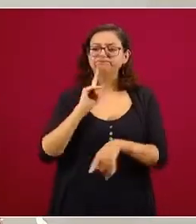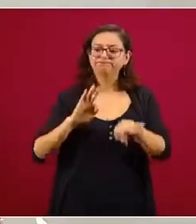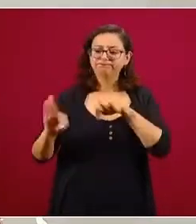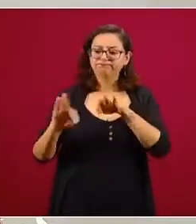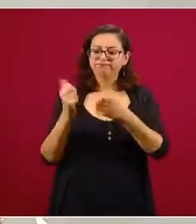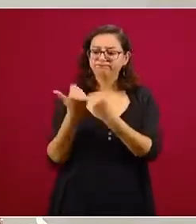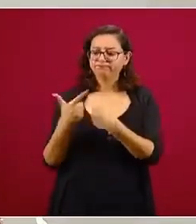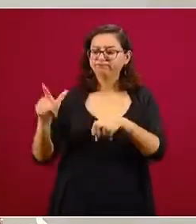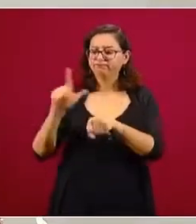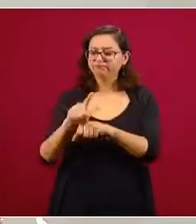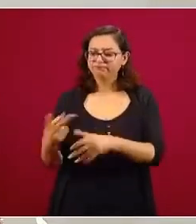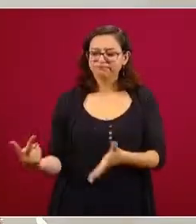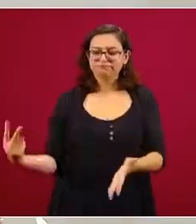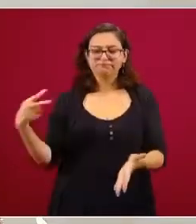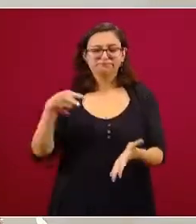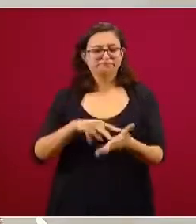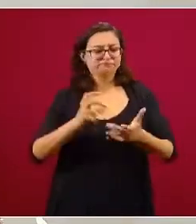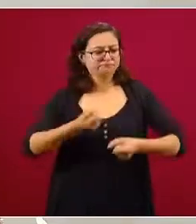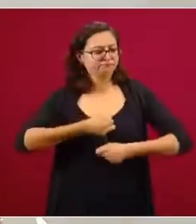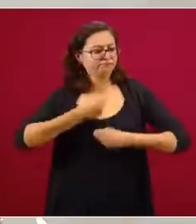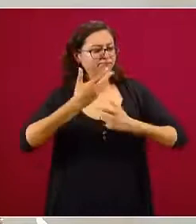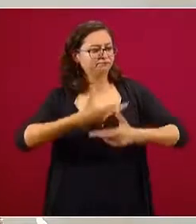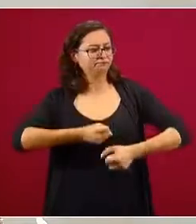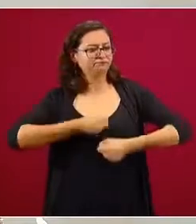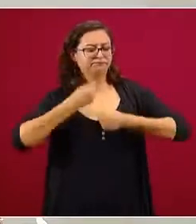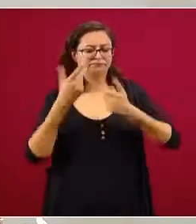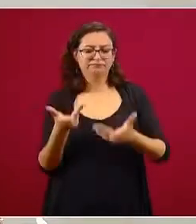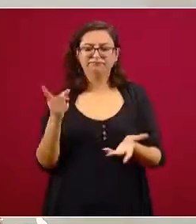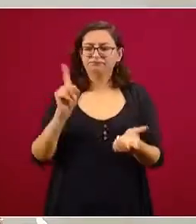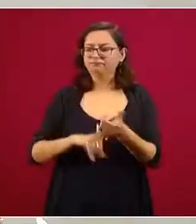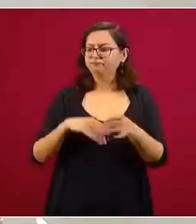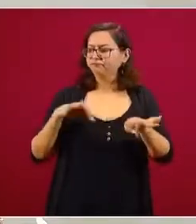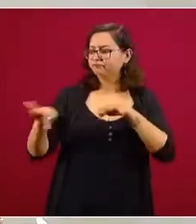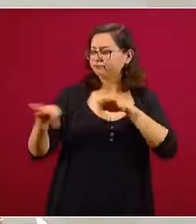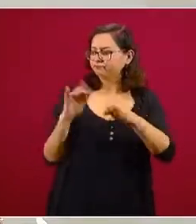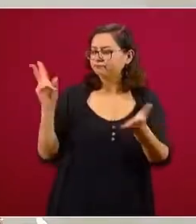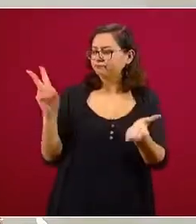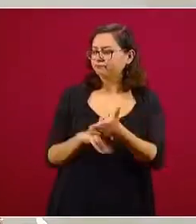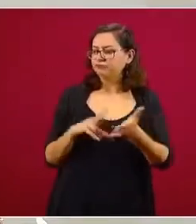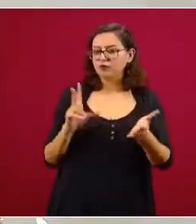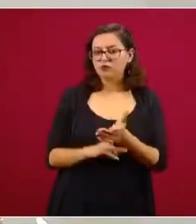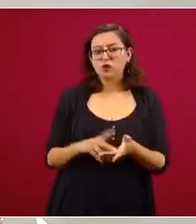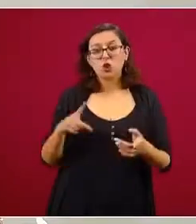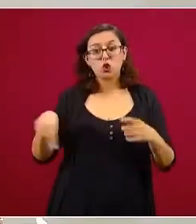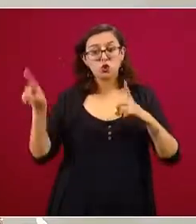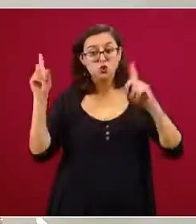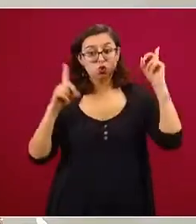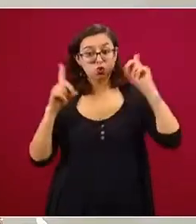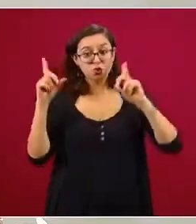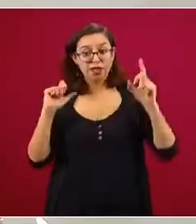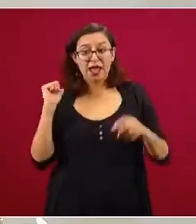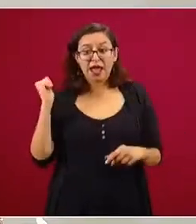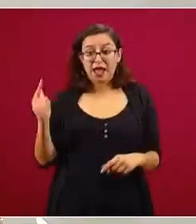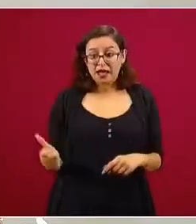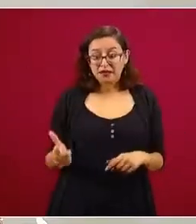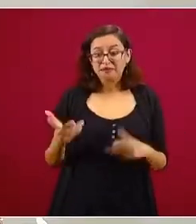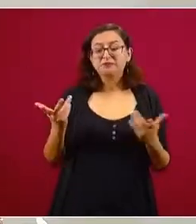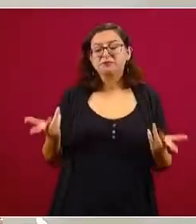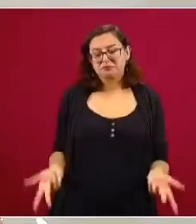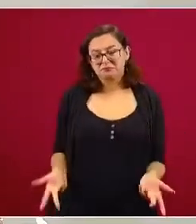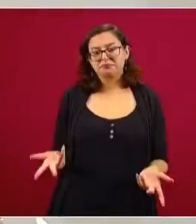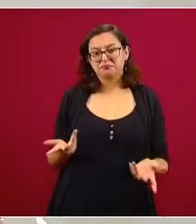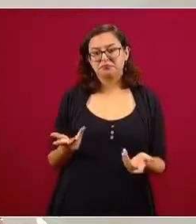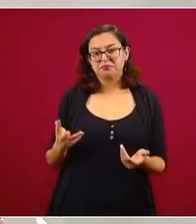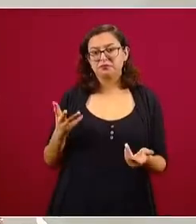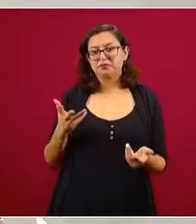para expresar cuáles eran aquellas riquezas que se tienen en el campo laboral y cuáles son las dudas que constantemente están presentes en el